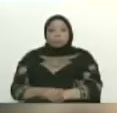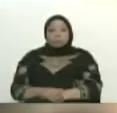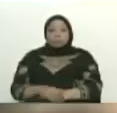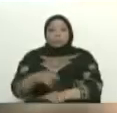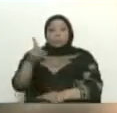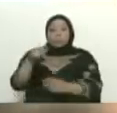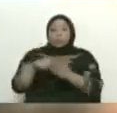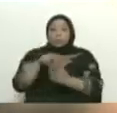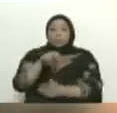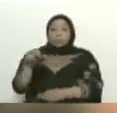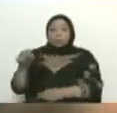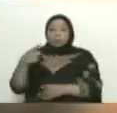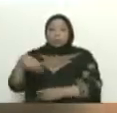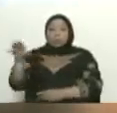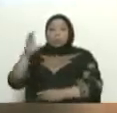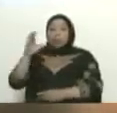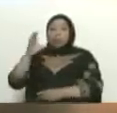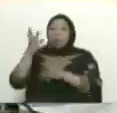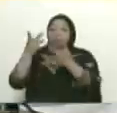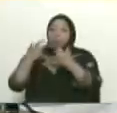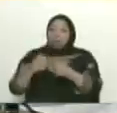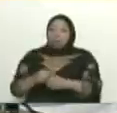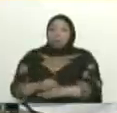metros de altura en la ciudad de Caracas? ¿Sabes cuánto?